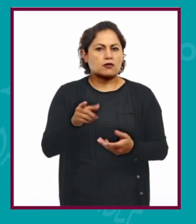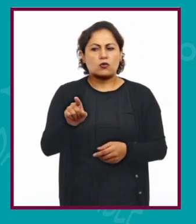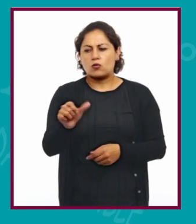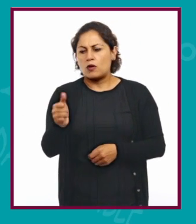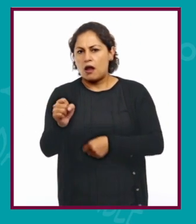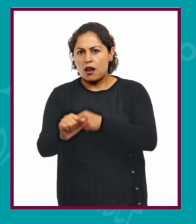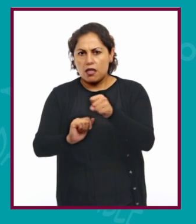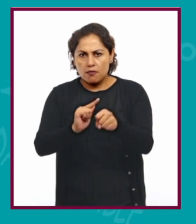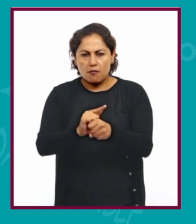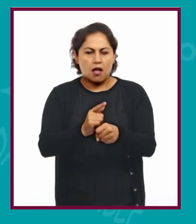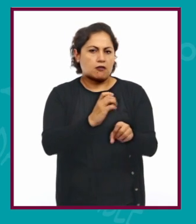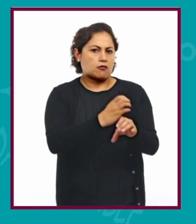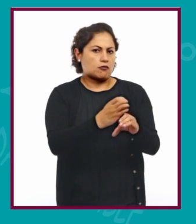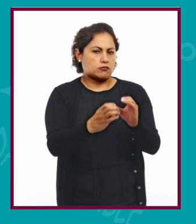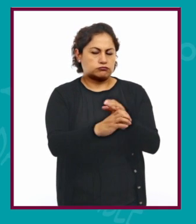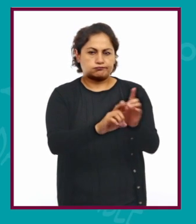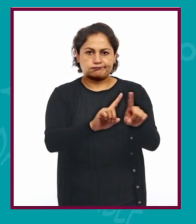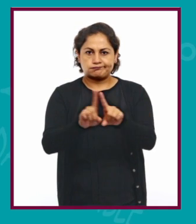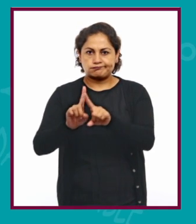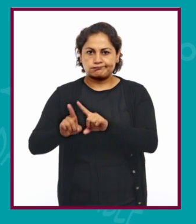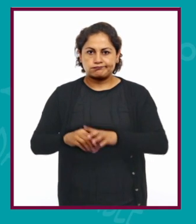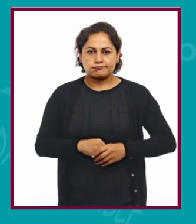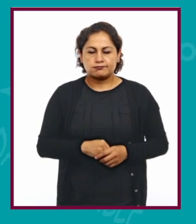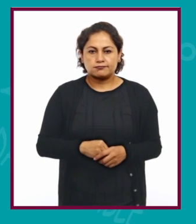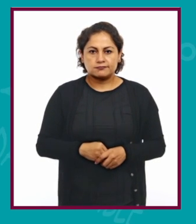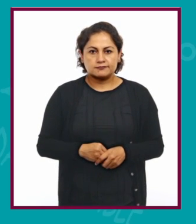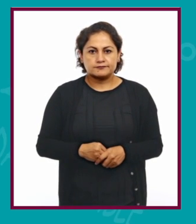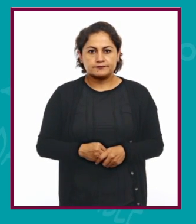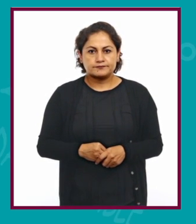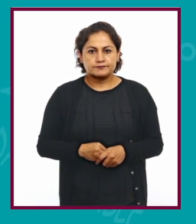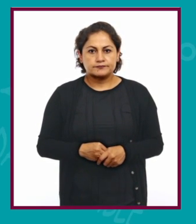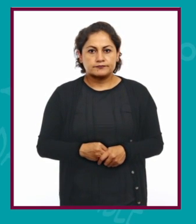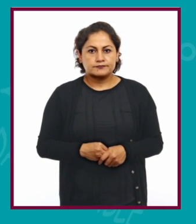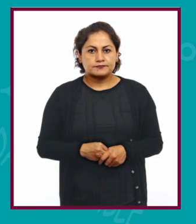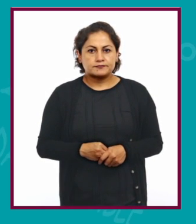ser vivo o algún animal.